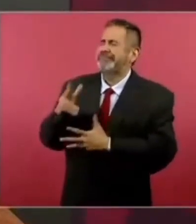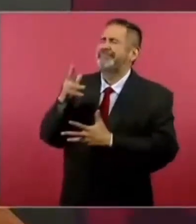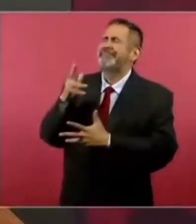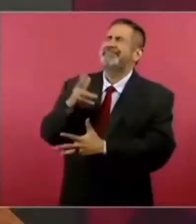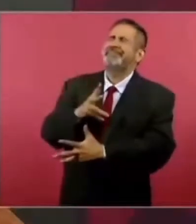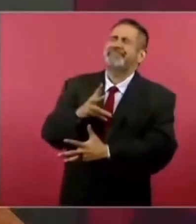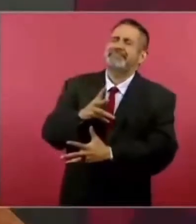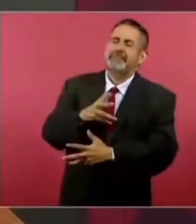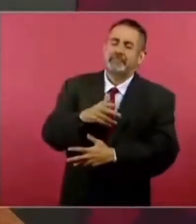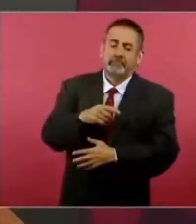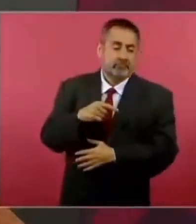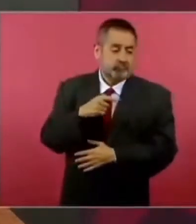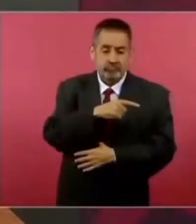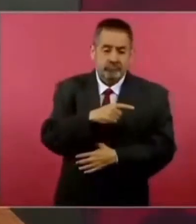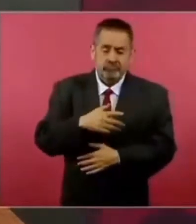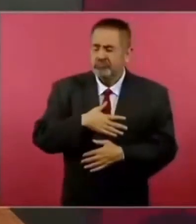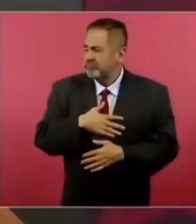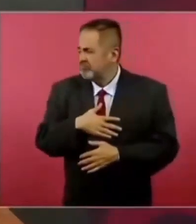de manera sincera,